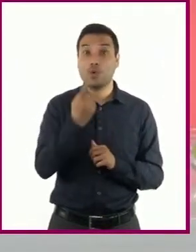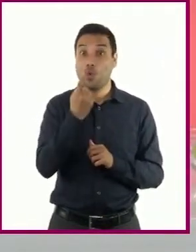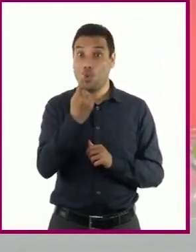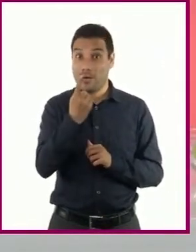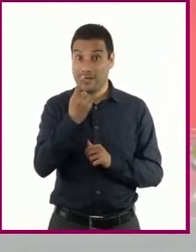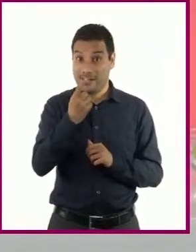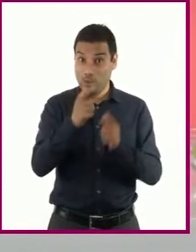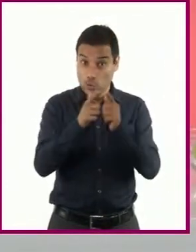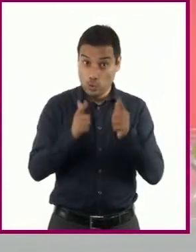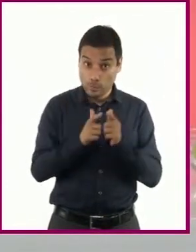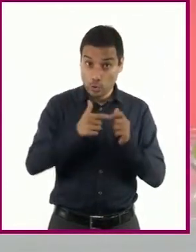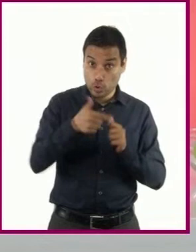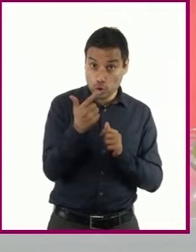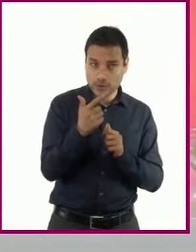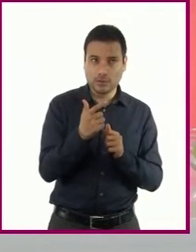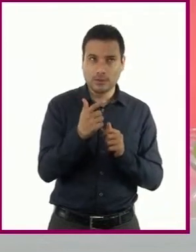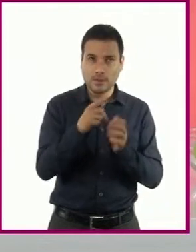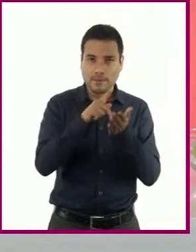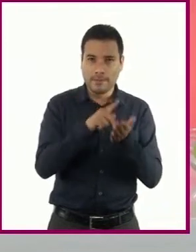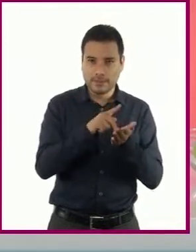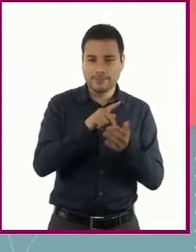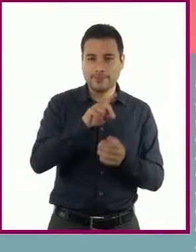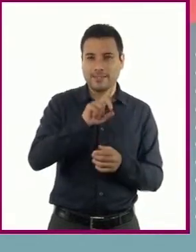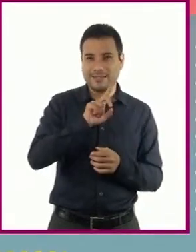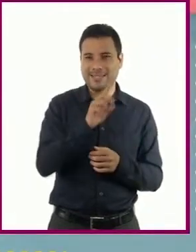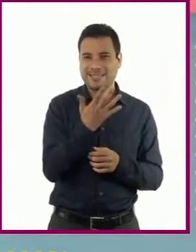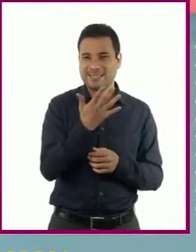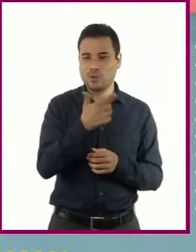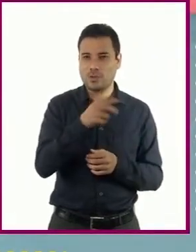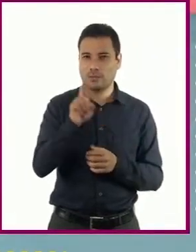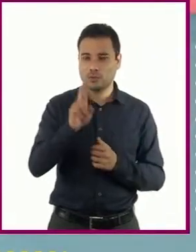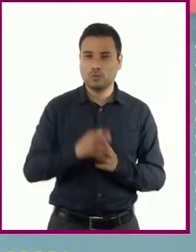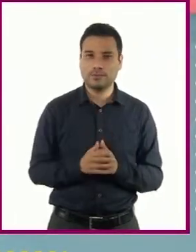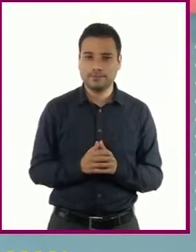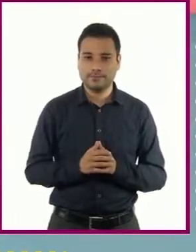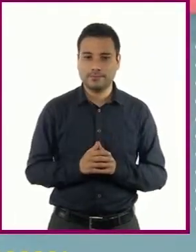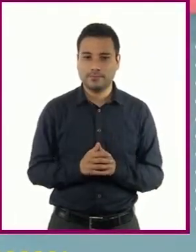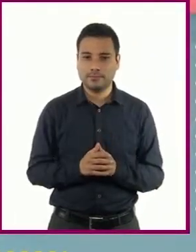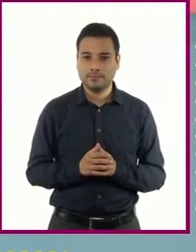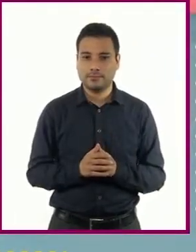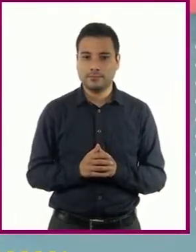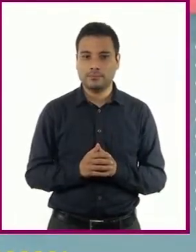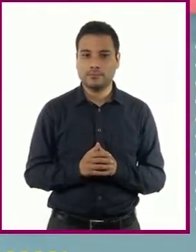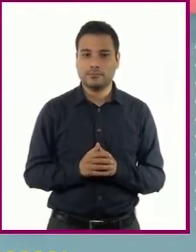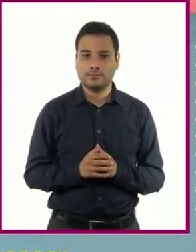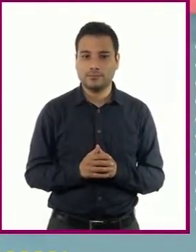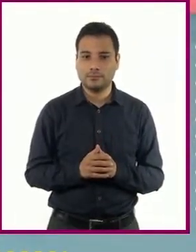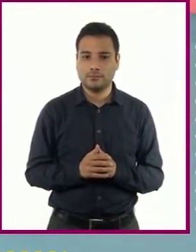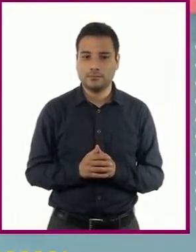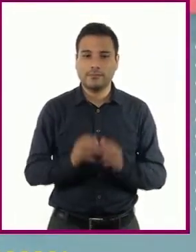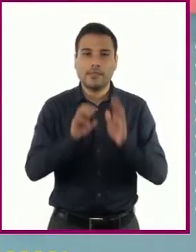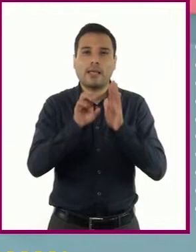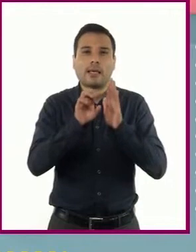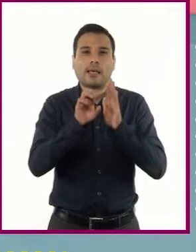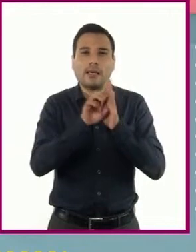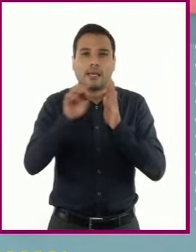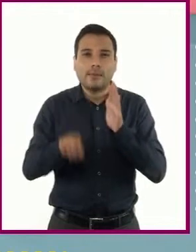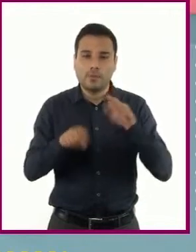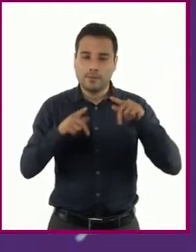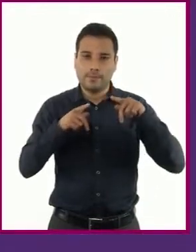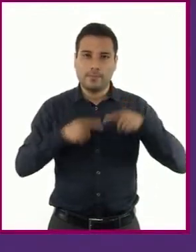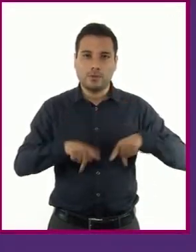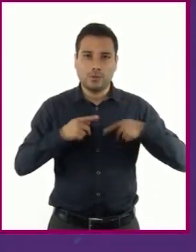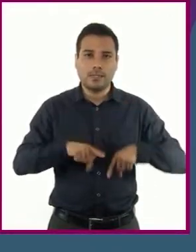ellos tiene una masa de 35 gramos. ¿Cuánta masa de bombones deberán medir si un cliente quiere